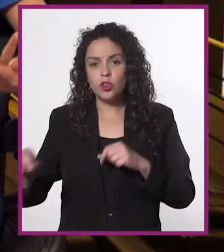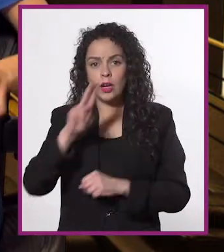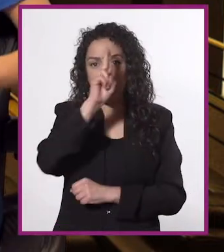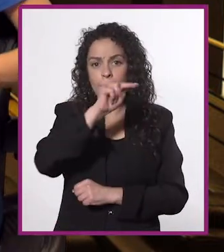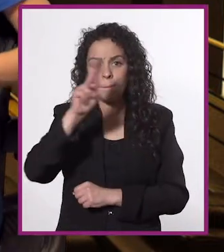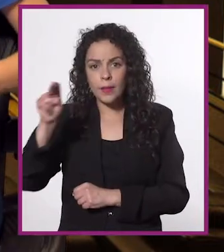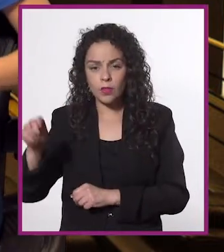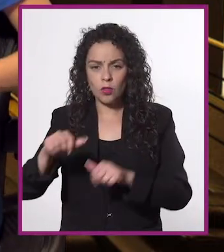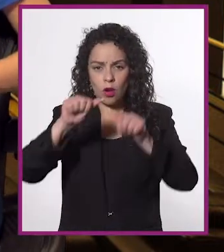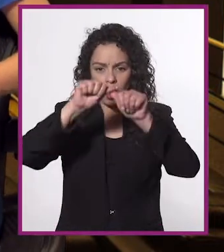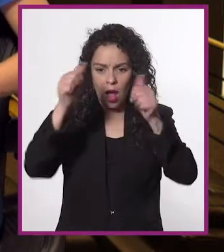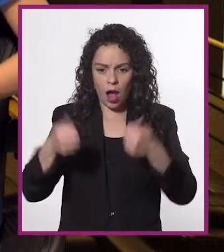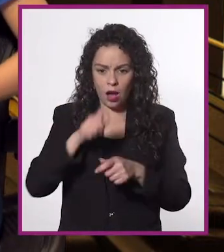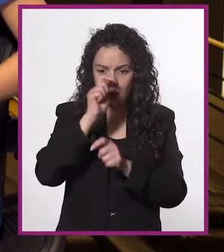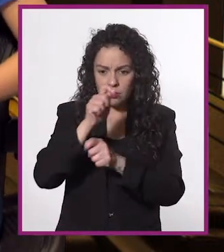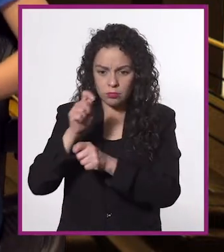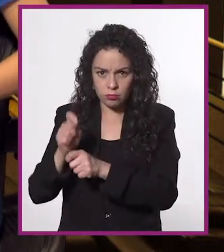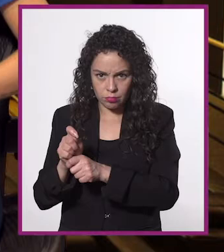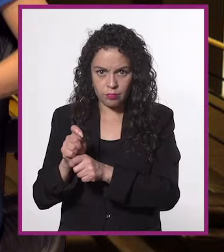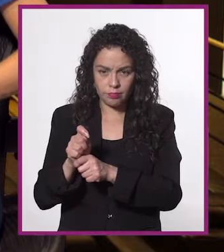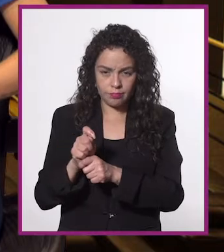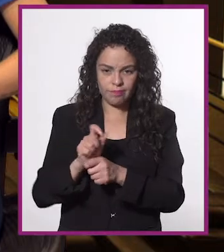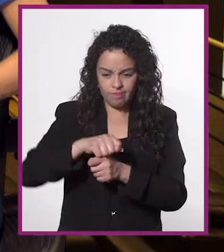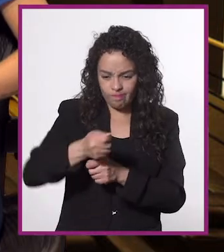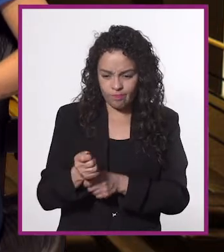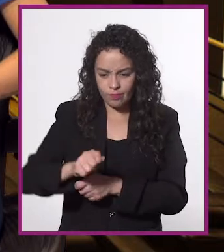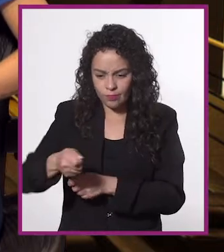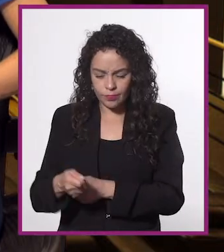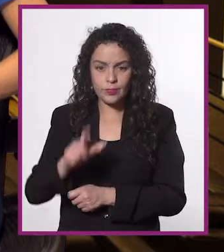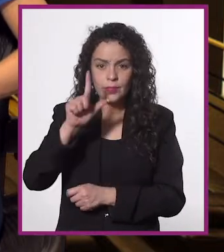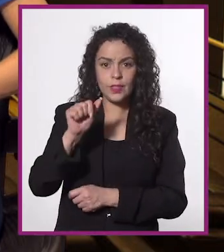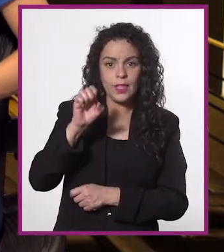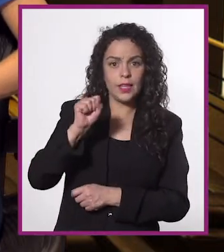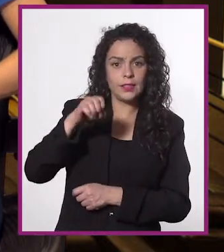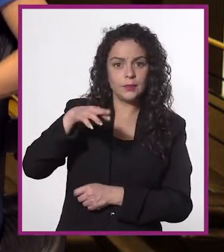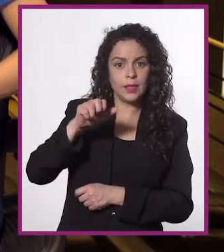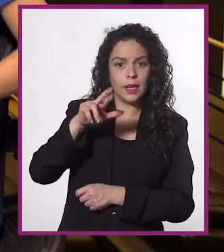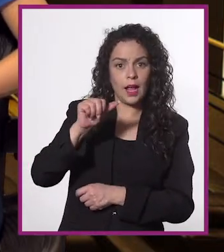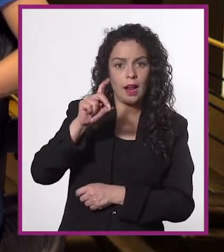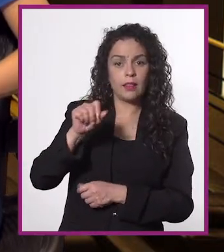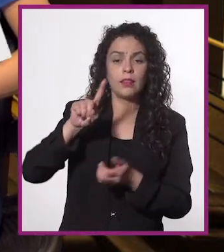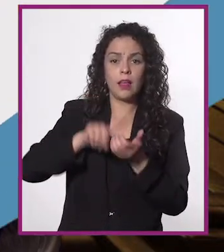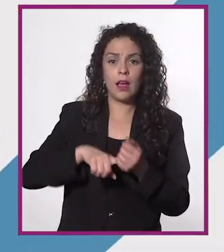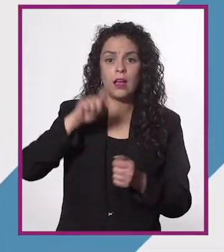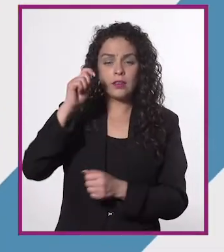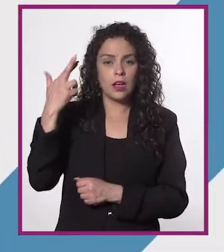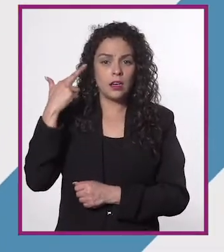Esmeralda. Es miembro fundador de Central de Experimentación Artística y Radio Tropiezo.